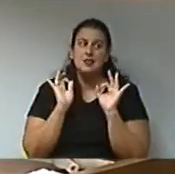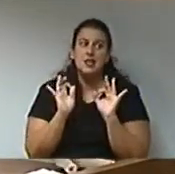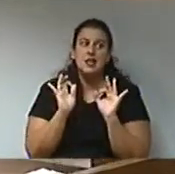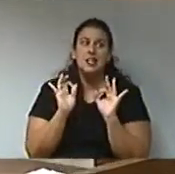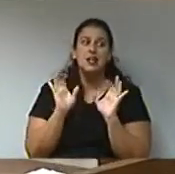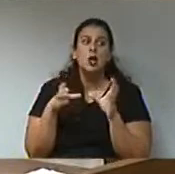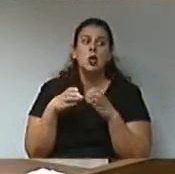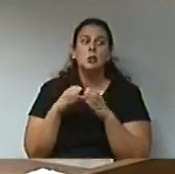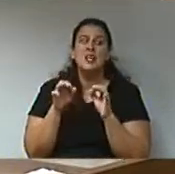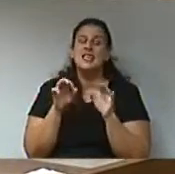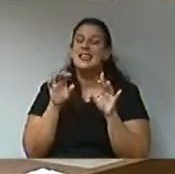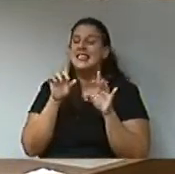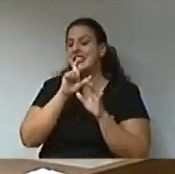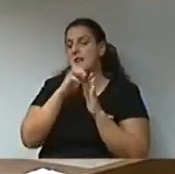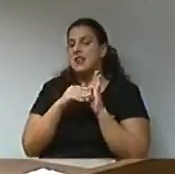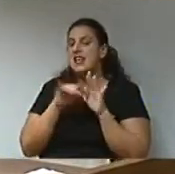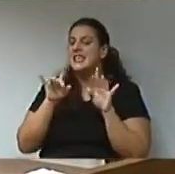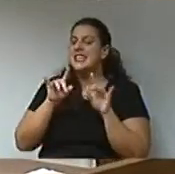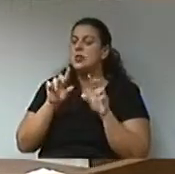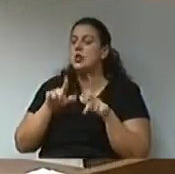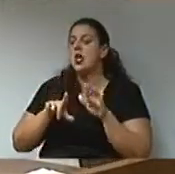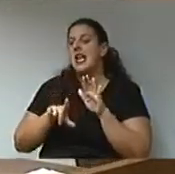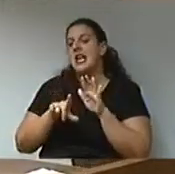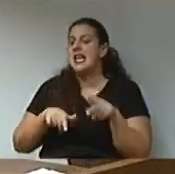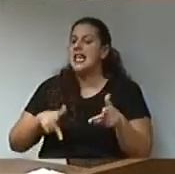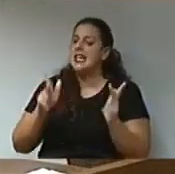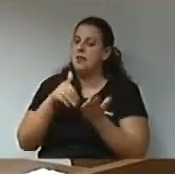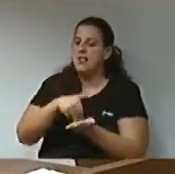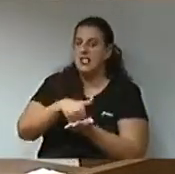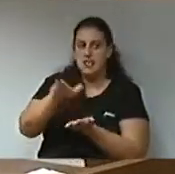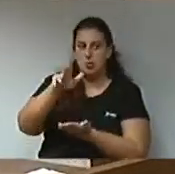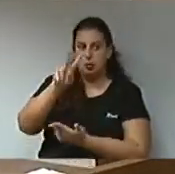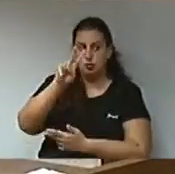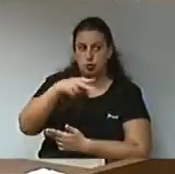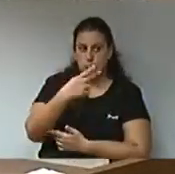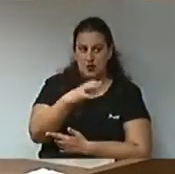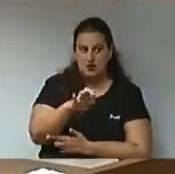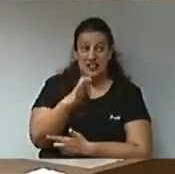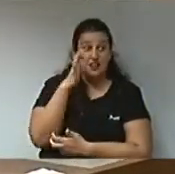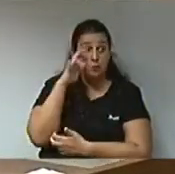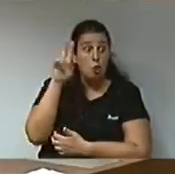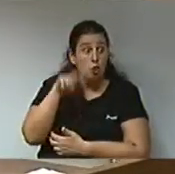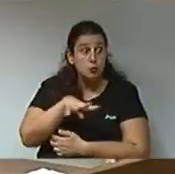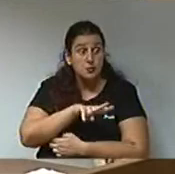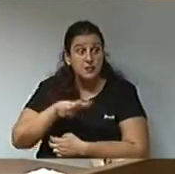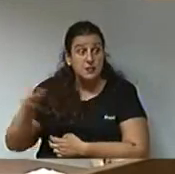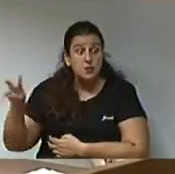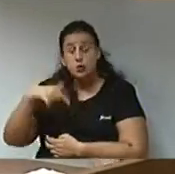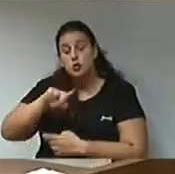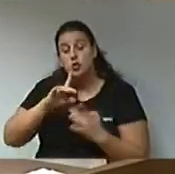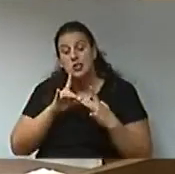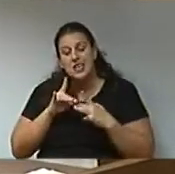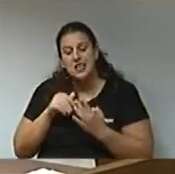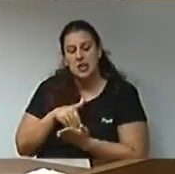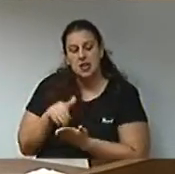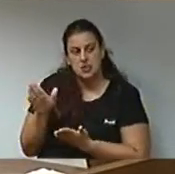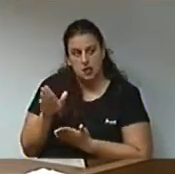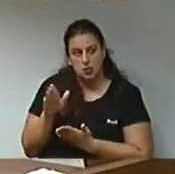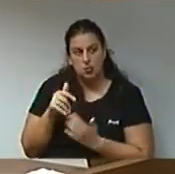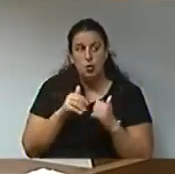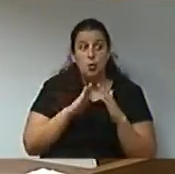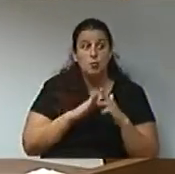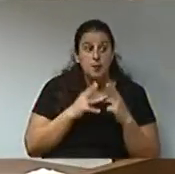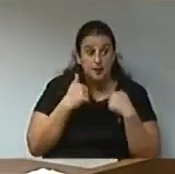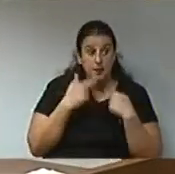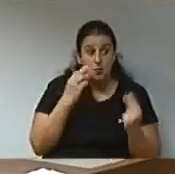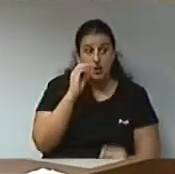iba a ser territorio libre de desahucios en 2020. Menudo éxito. En 2022 somos líderes en desahucios. Han promovido 0 viviendas públicas.